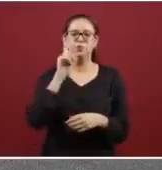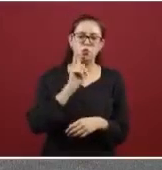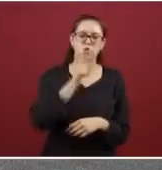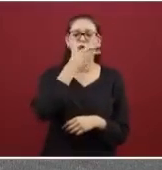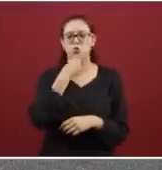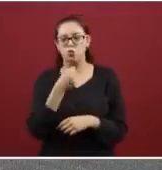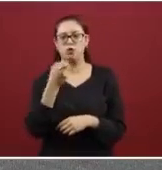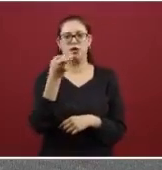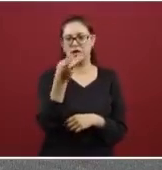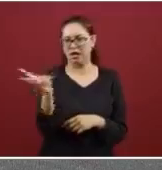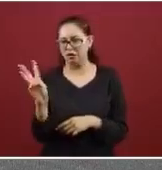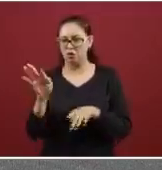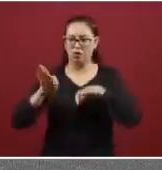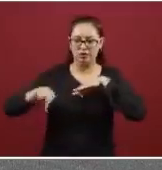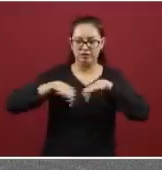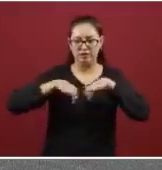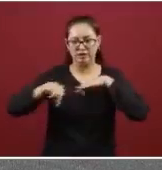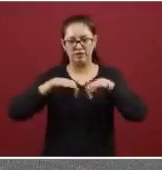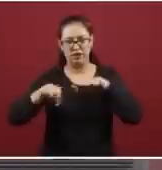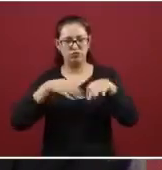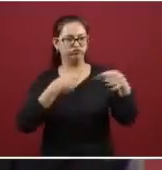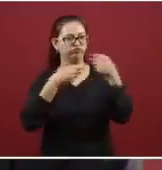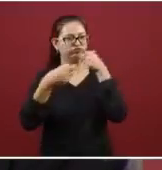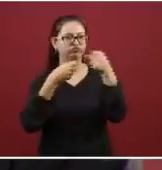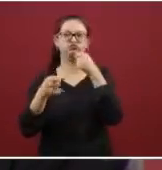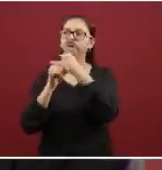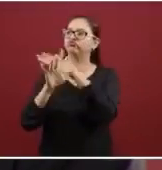mujeres, hombres que se dedican a informar.